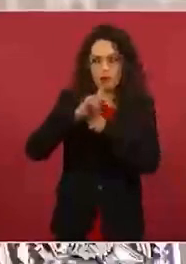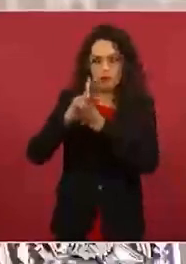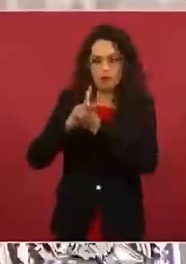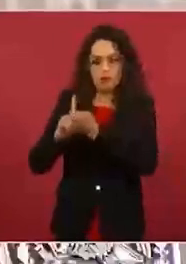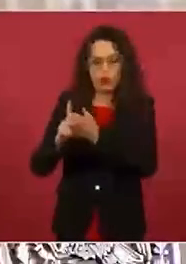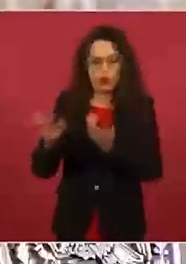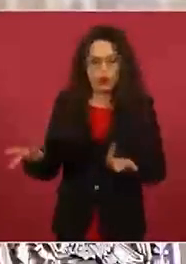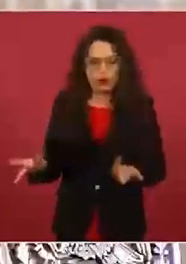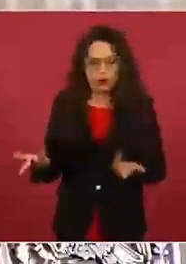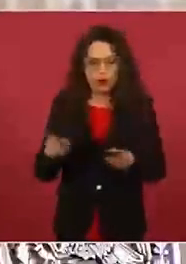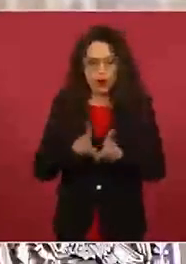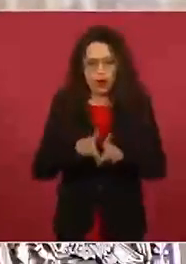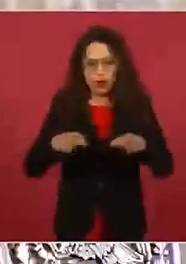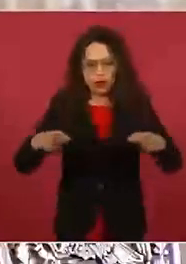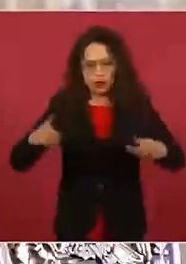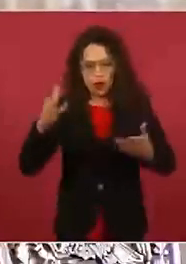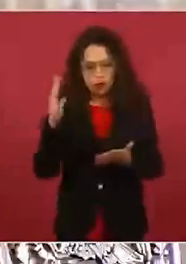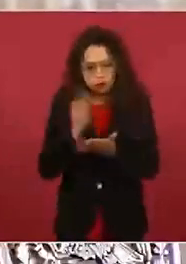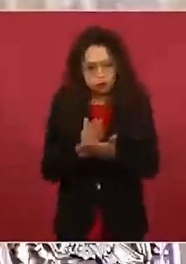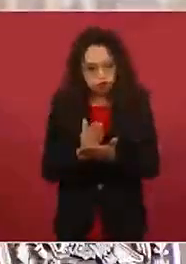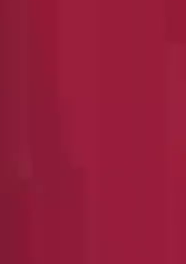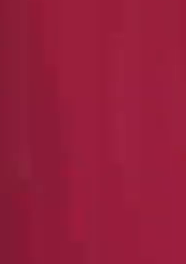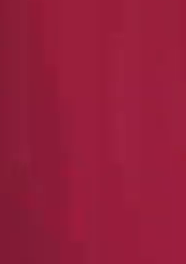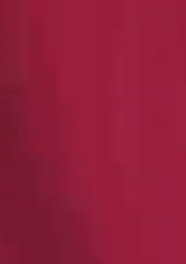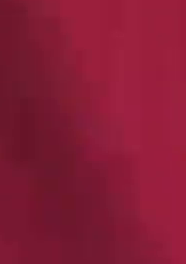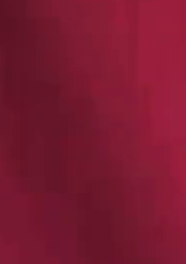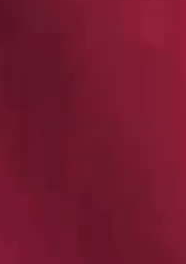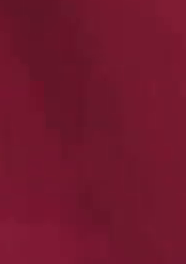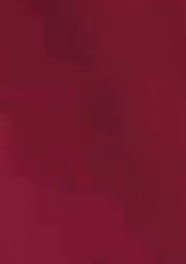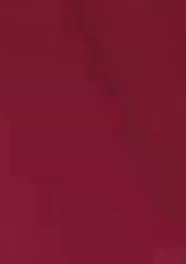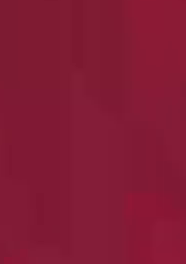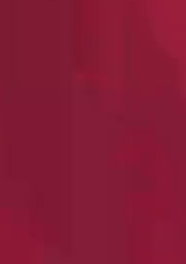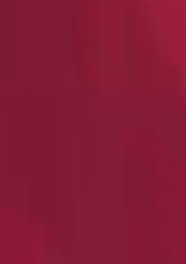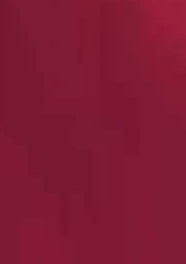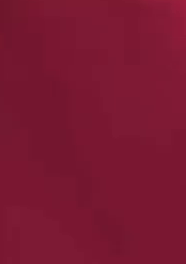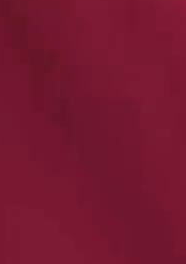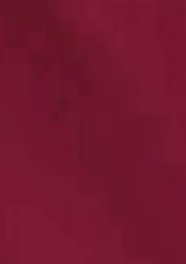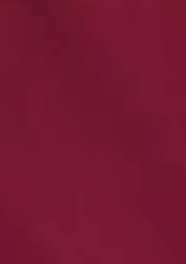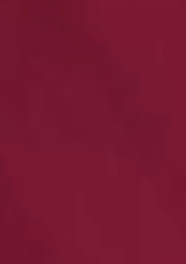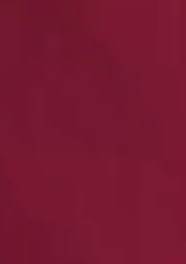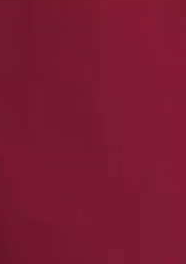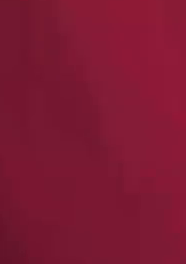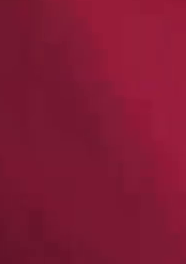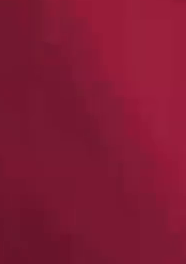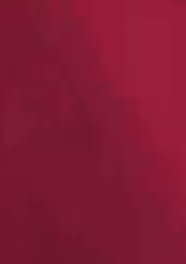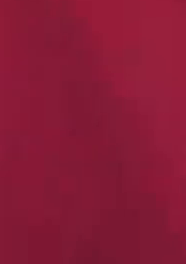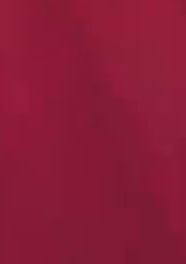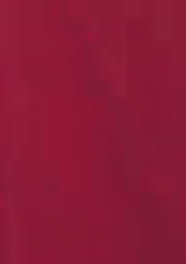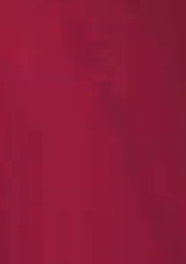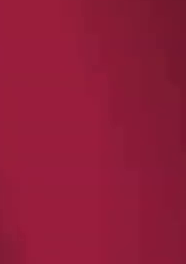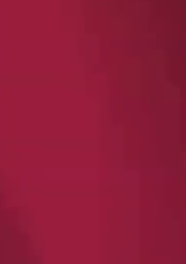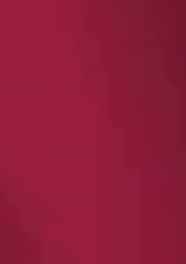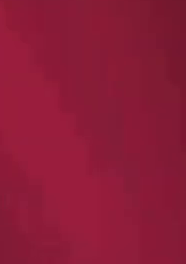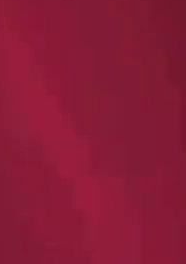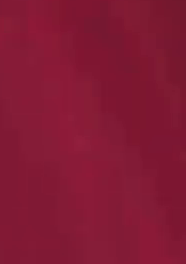y dejar todo al mercado. Gobierno de México.